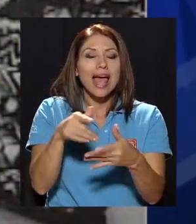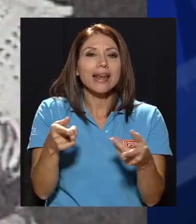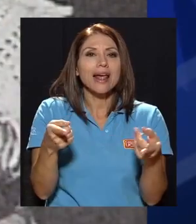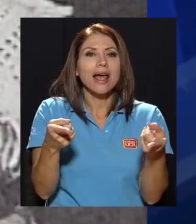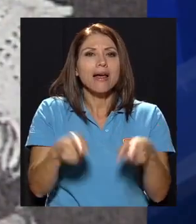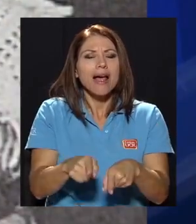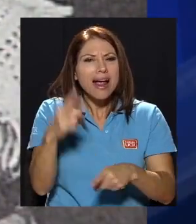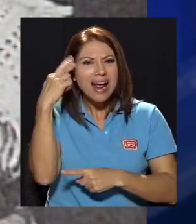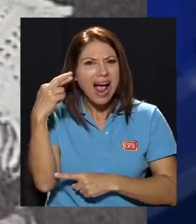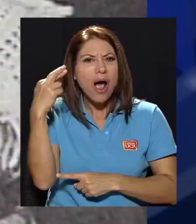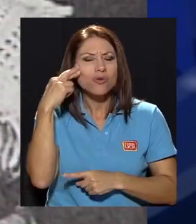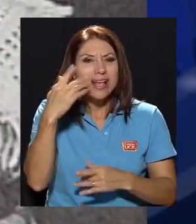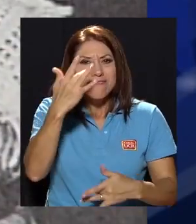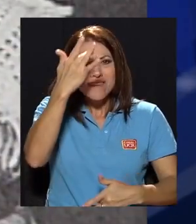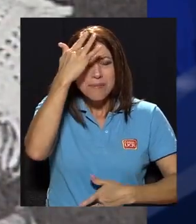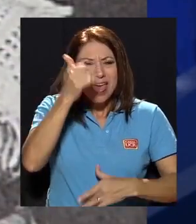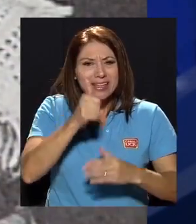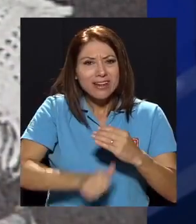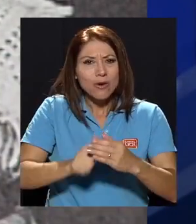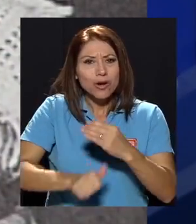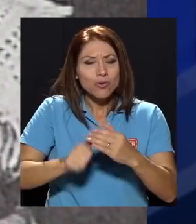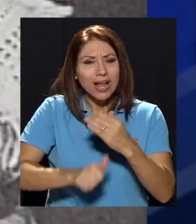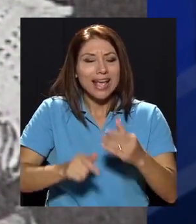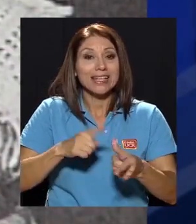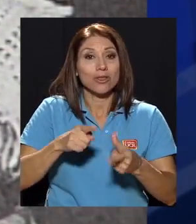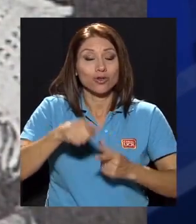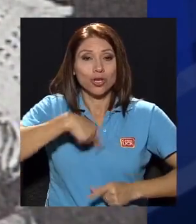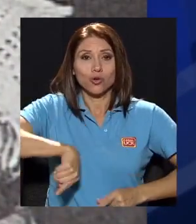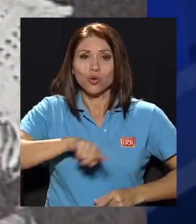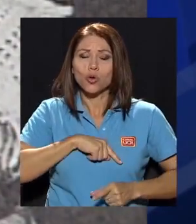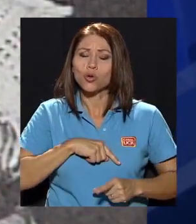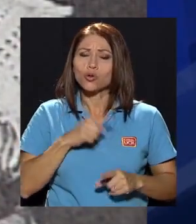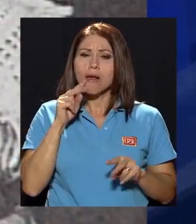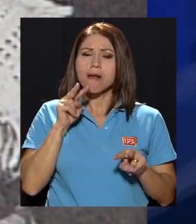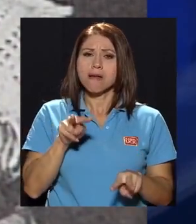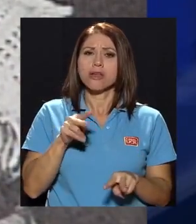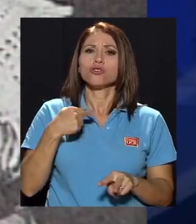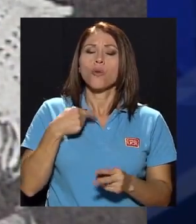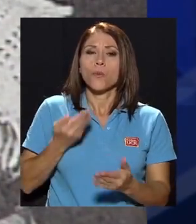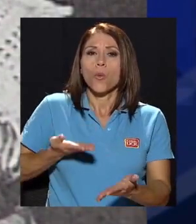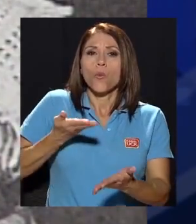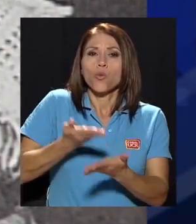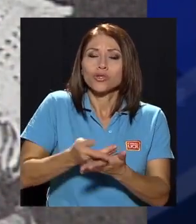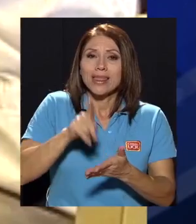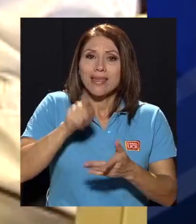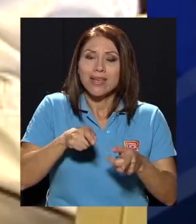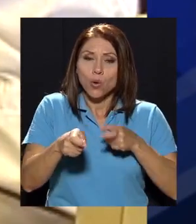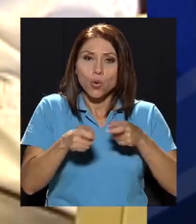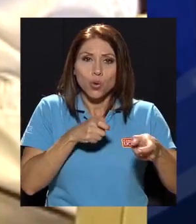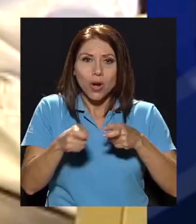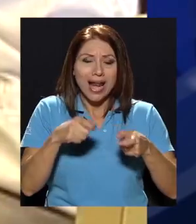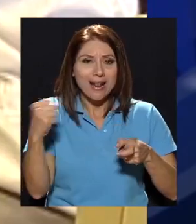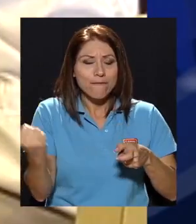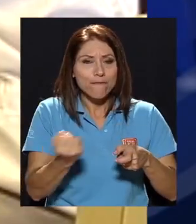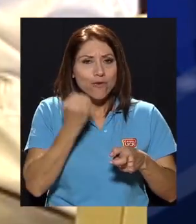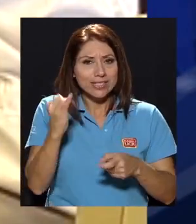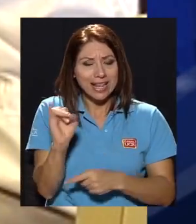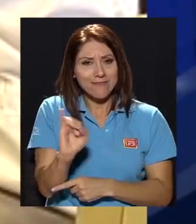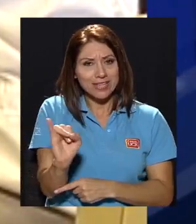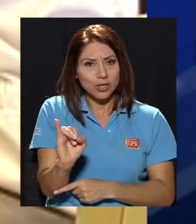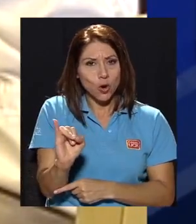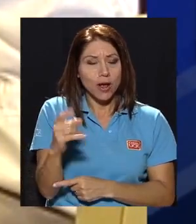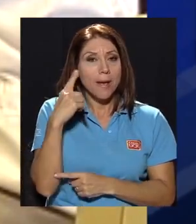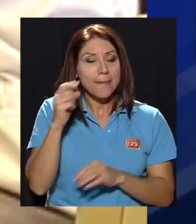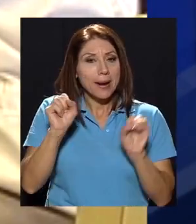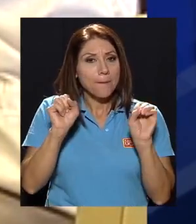diarreicas. Nosotros descubrimos esa fuerza de infección y yo propuse que había que controlar la fuerza de infección para poder utilizar